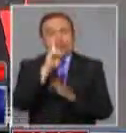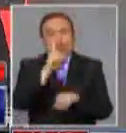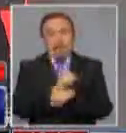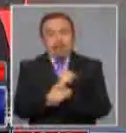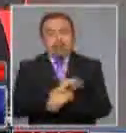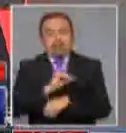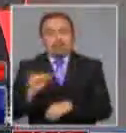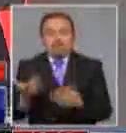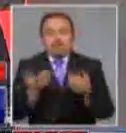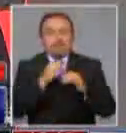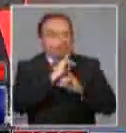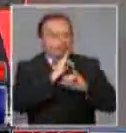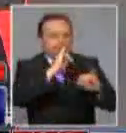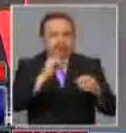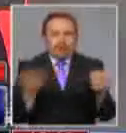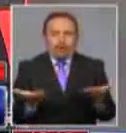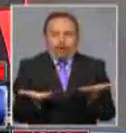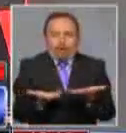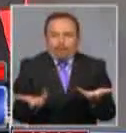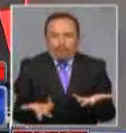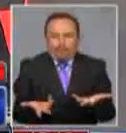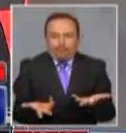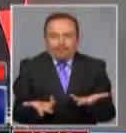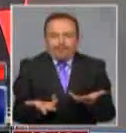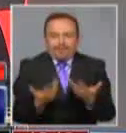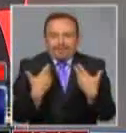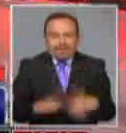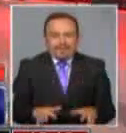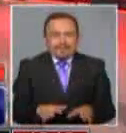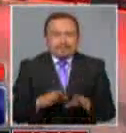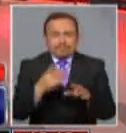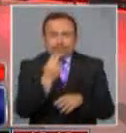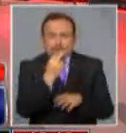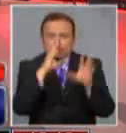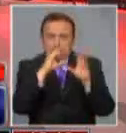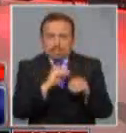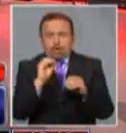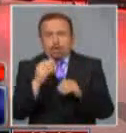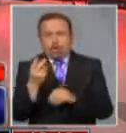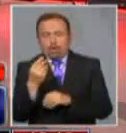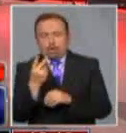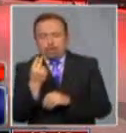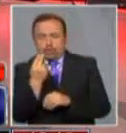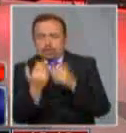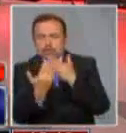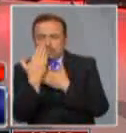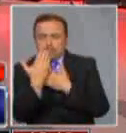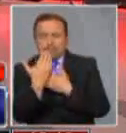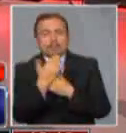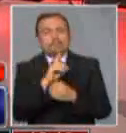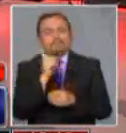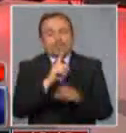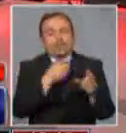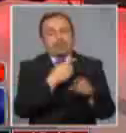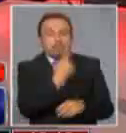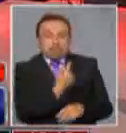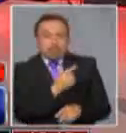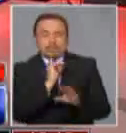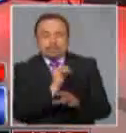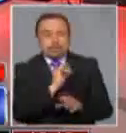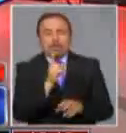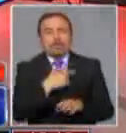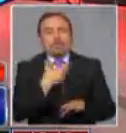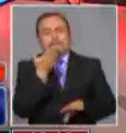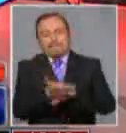cuando ya no había Cómo comunicarle absolutamente a nadie perdón pero fue a medianoche o fue a media mañana no anoche a medianoche nos pidieron